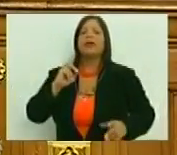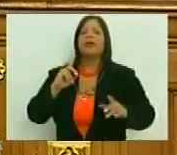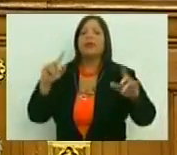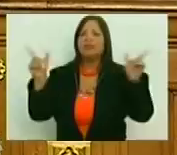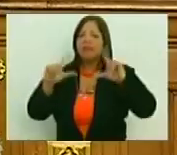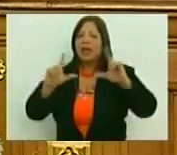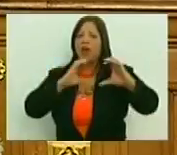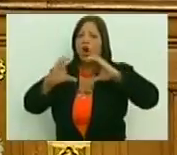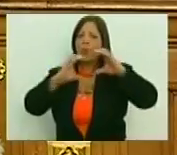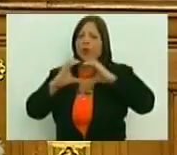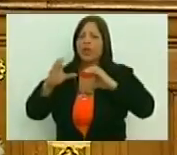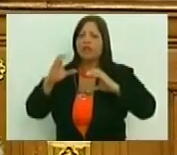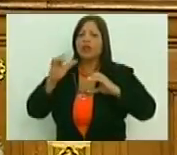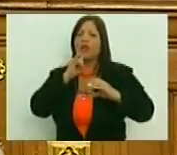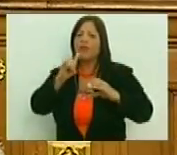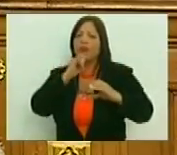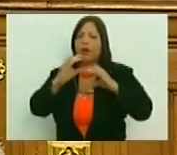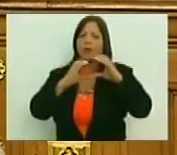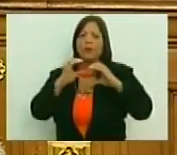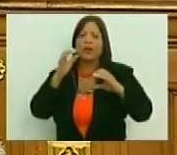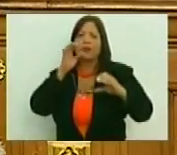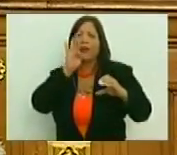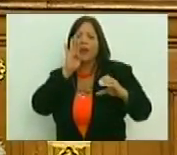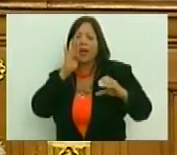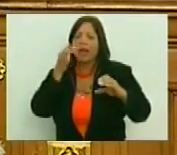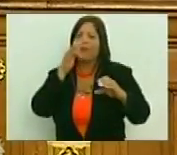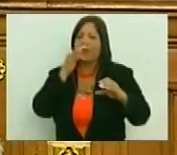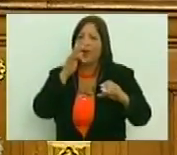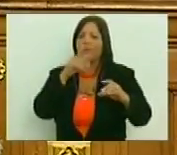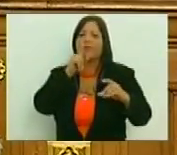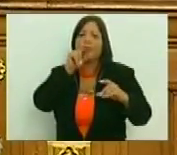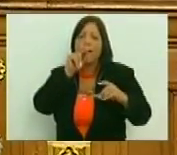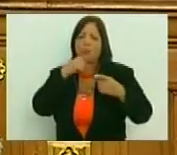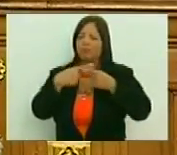los medios de información y comunicación.